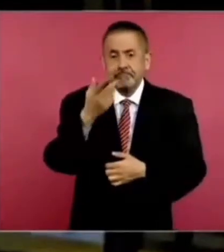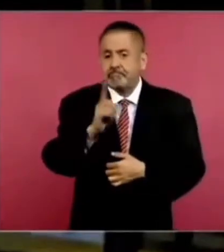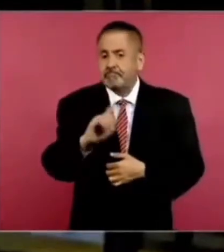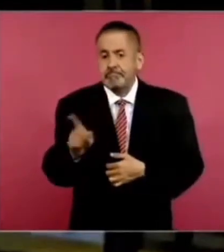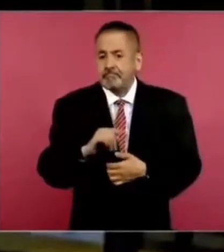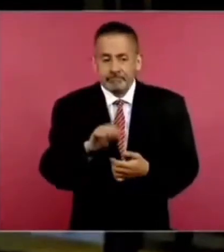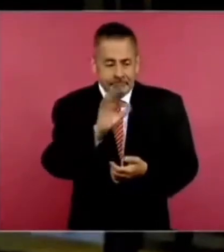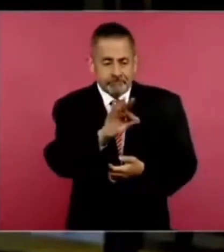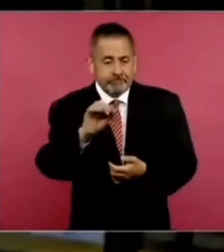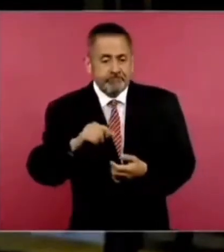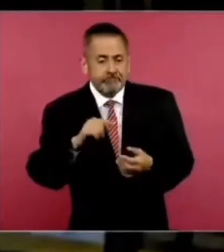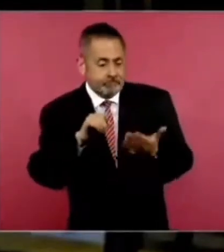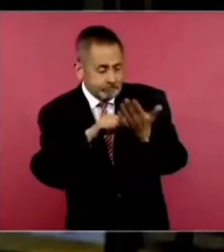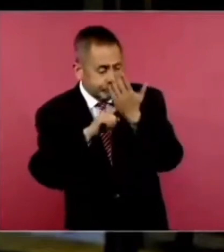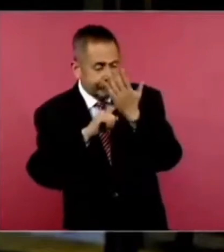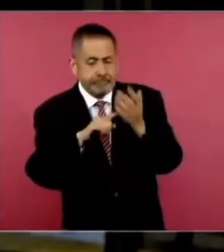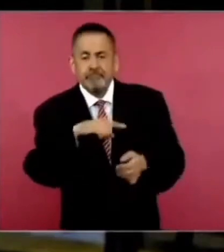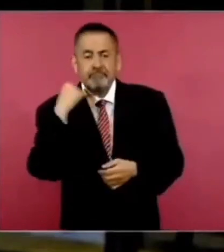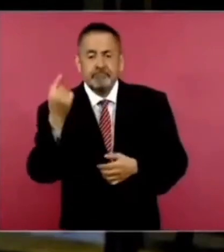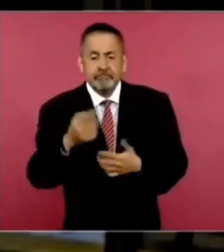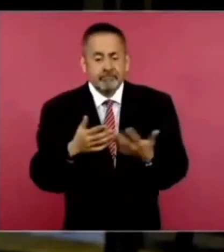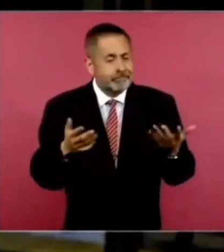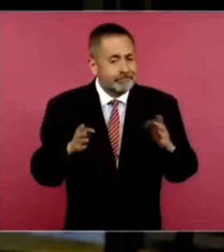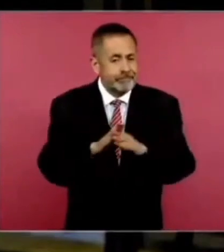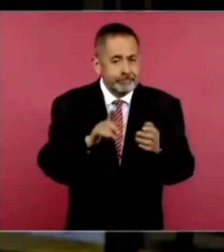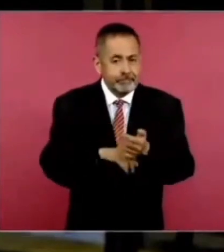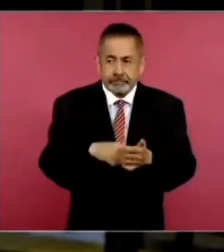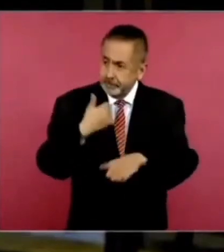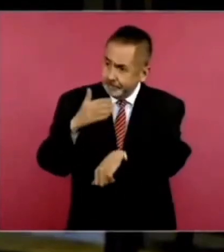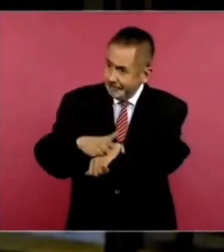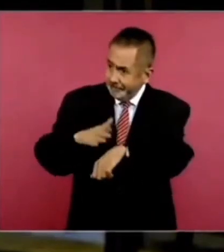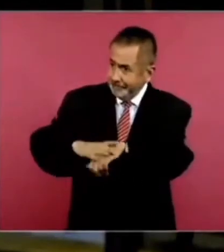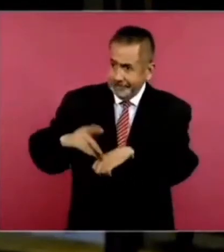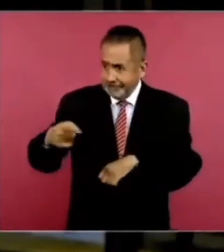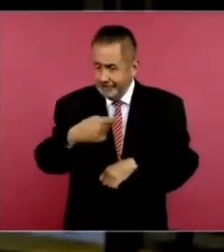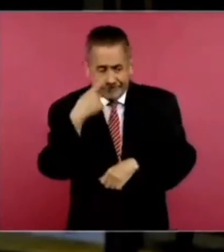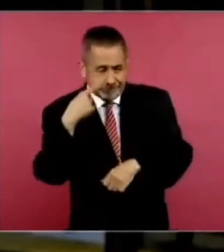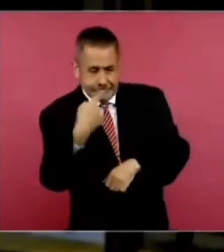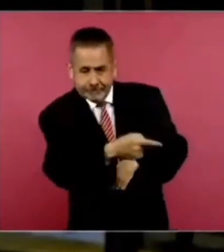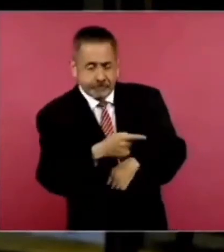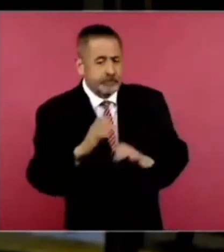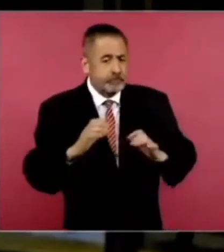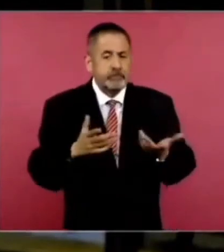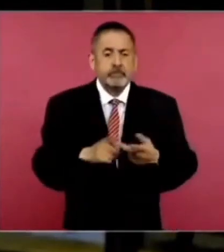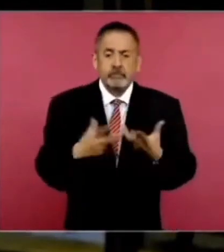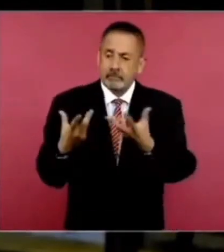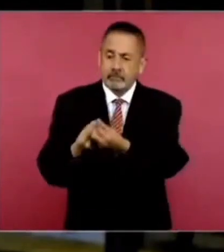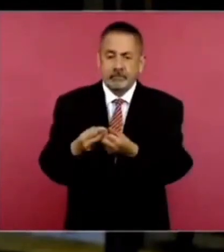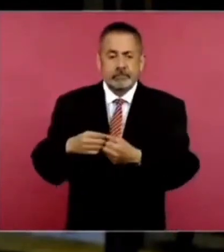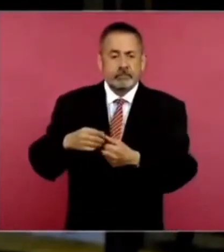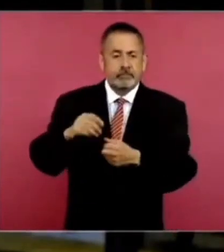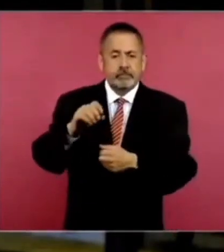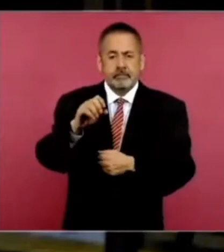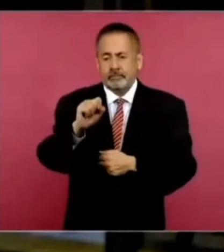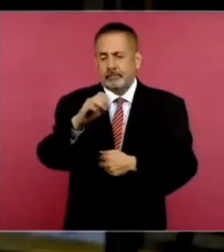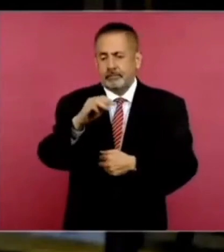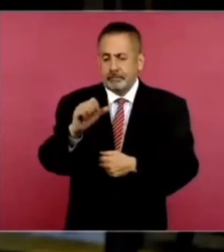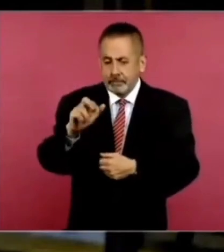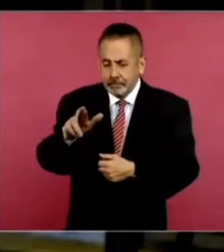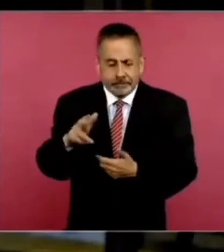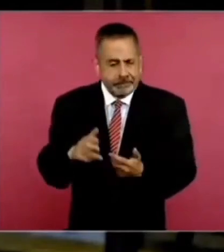vigentes. Esto incluso cuando Pemex ya está alertado por la Secretaría de Marina y la CEA. Asimismo, esta red de empresas ha